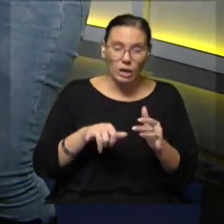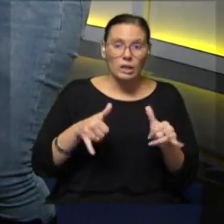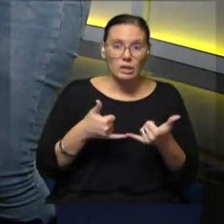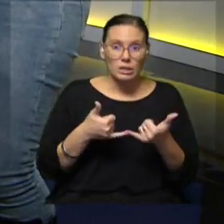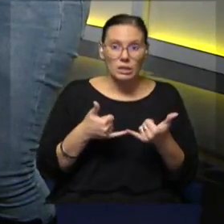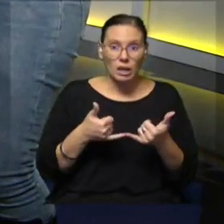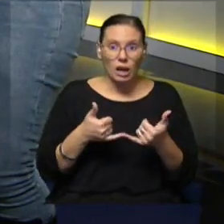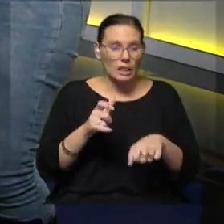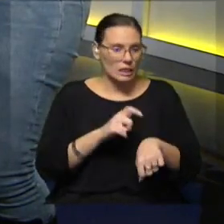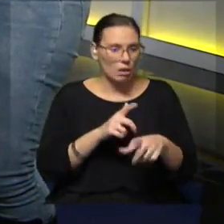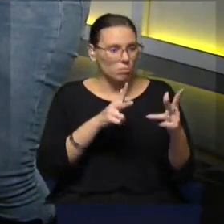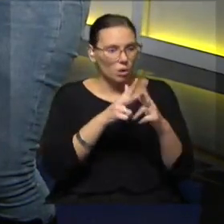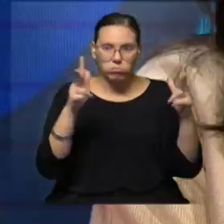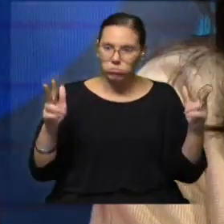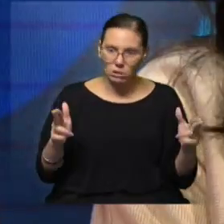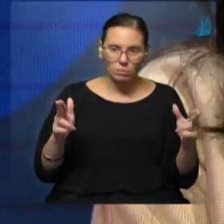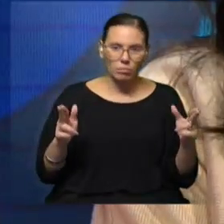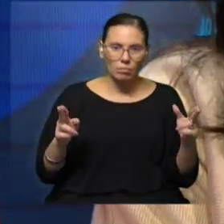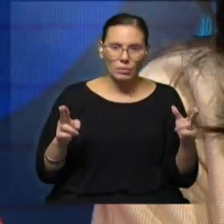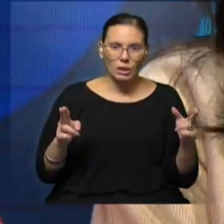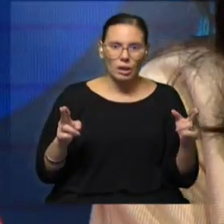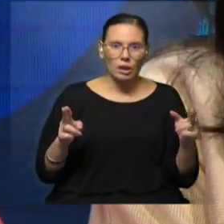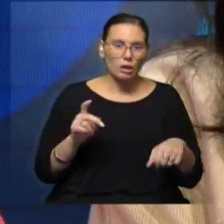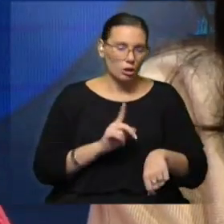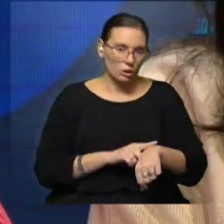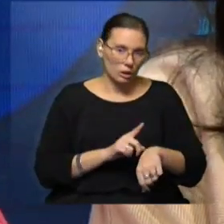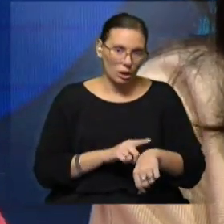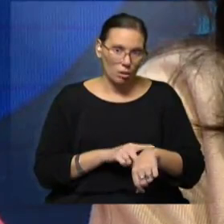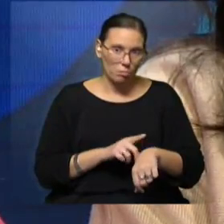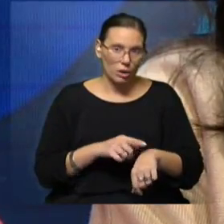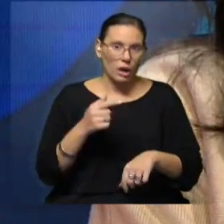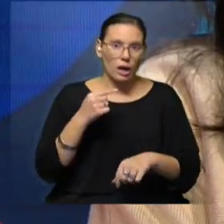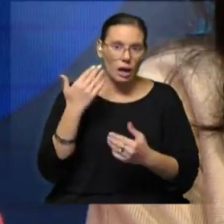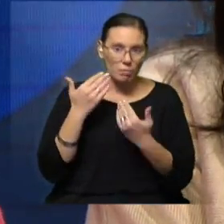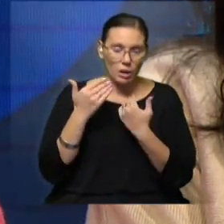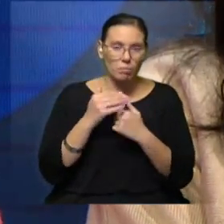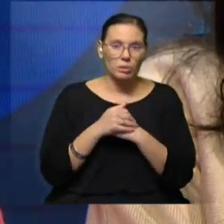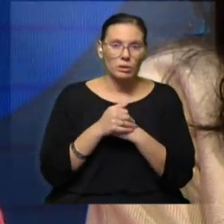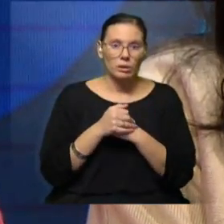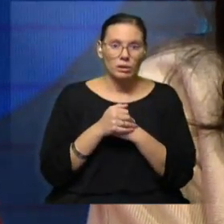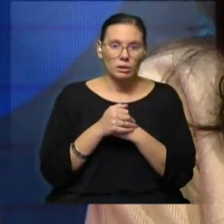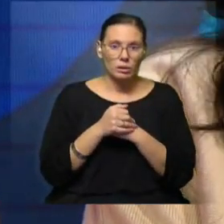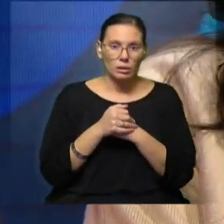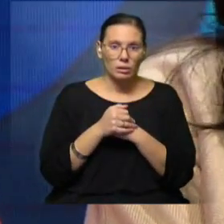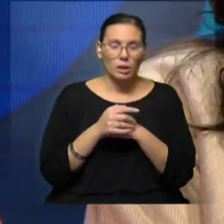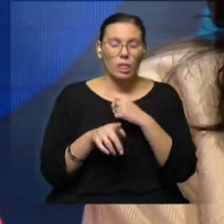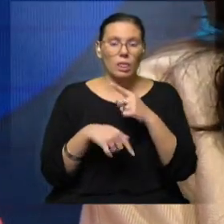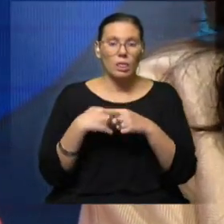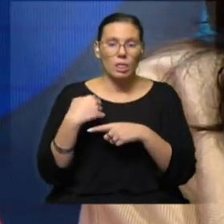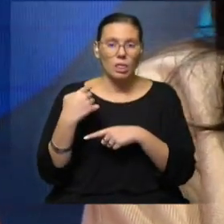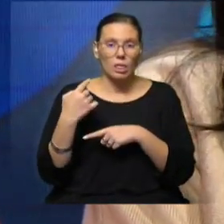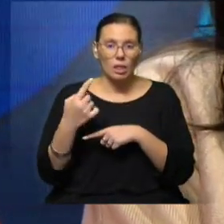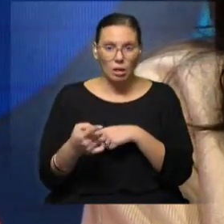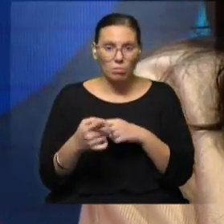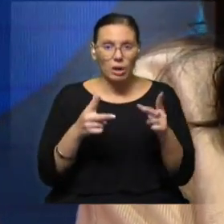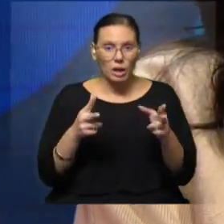pones en una línea de tiempo y manejás los timings, que lo comentábamos un poquito antes. Y después de